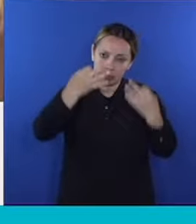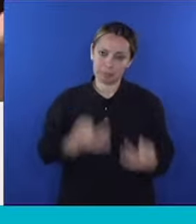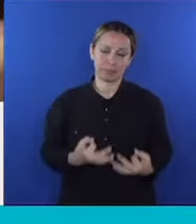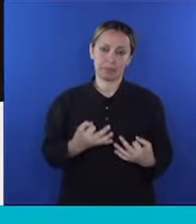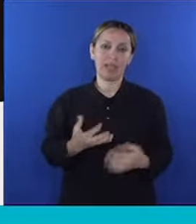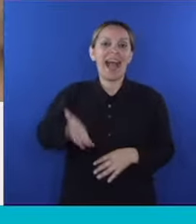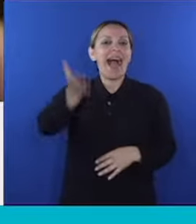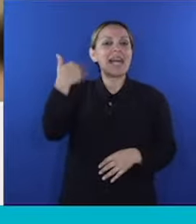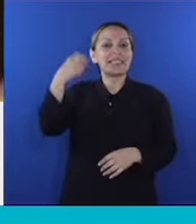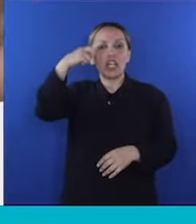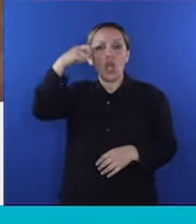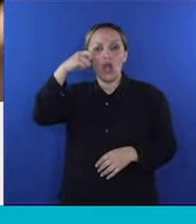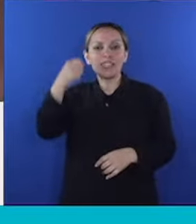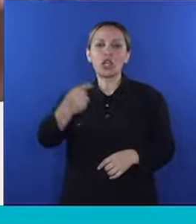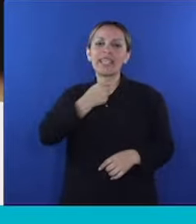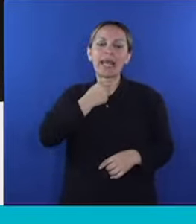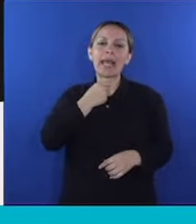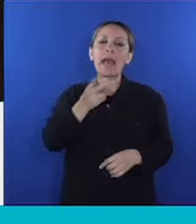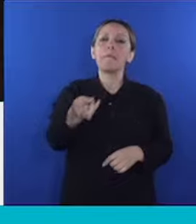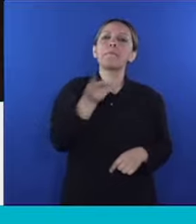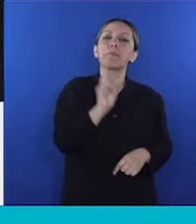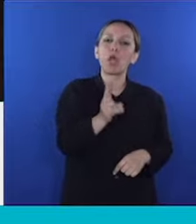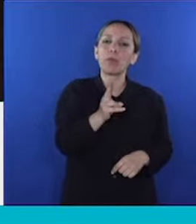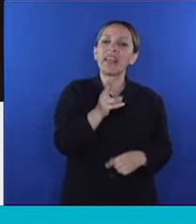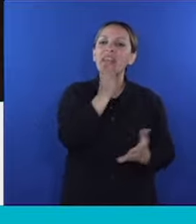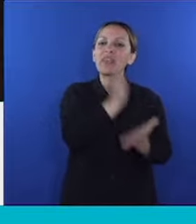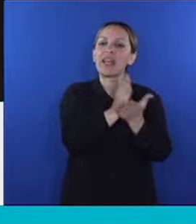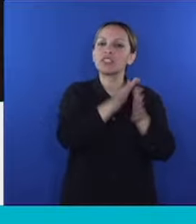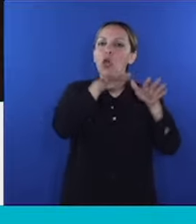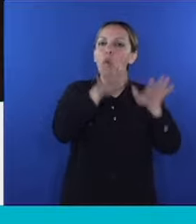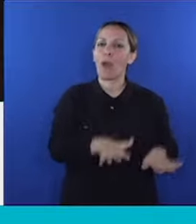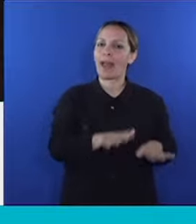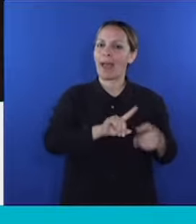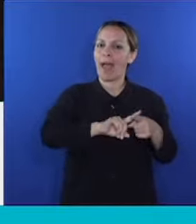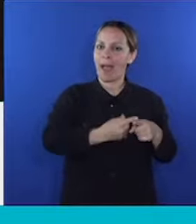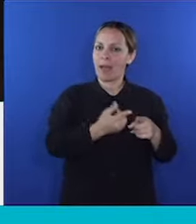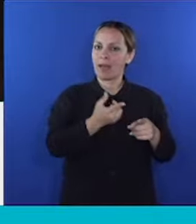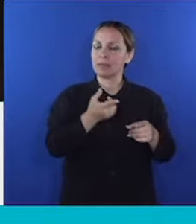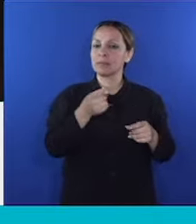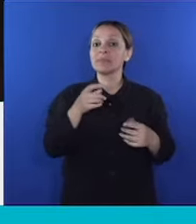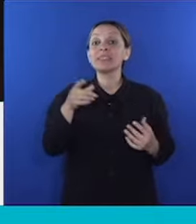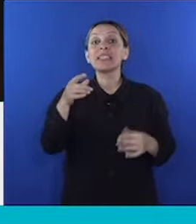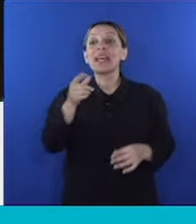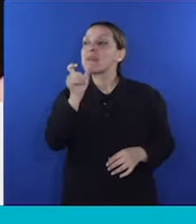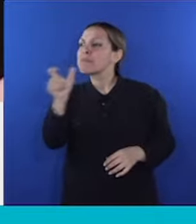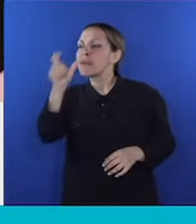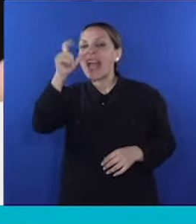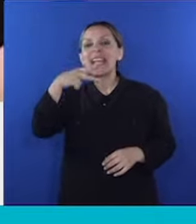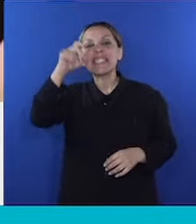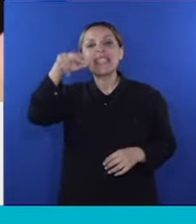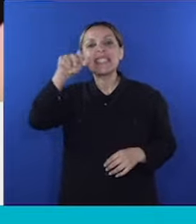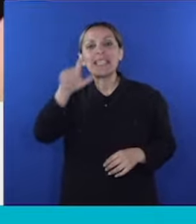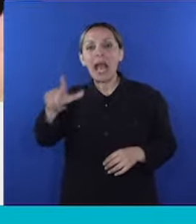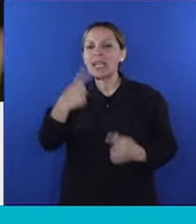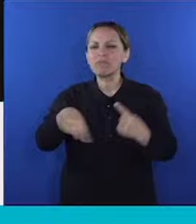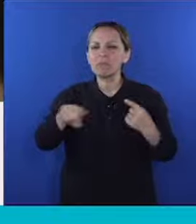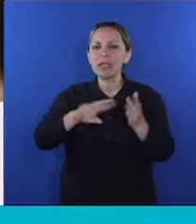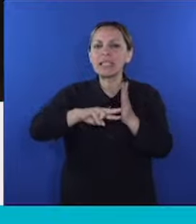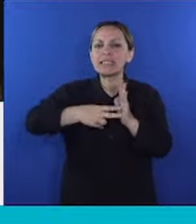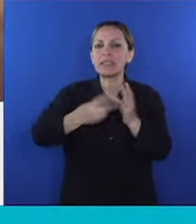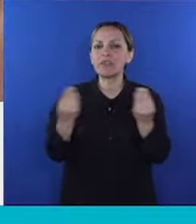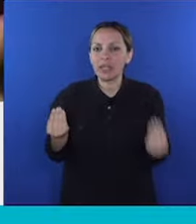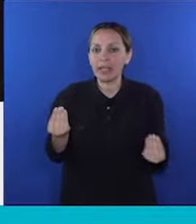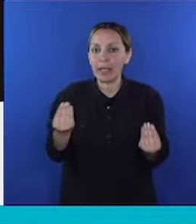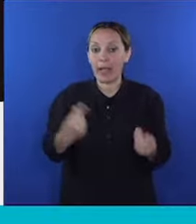ayer el congreso es tratar de prohibir el derecho a huelga en los gremios de la educación declarar esencial la educación sería otra cosa sería